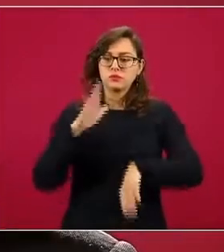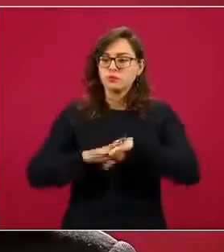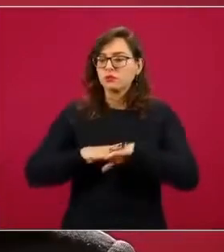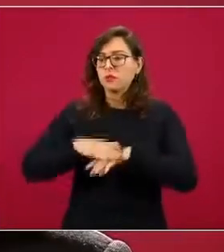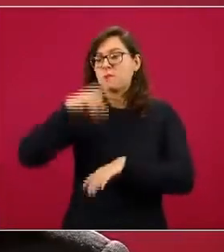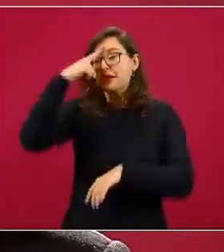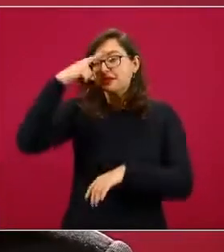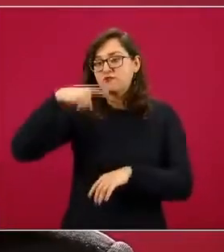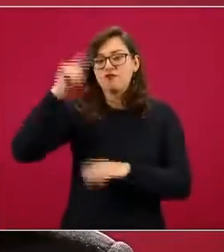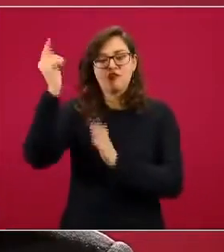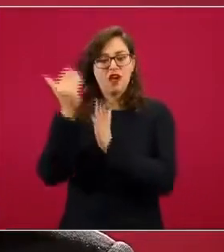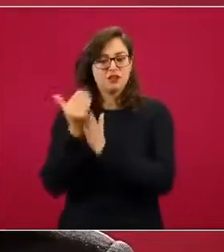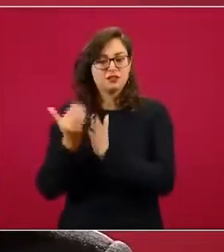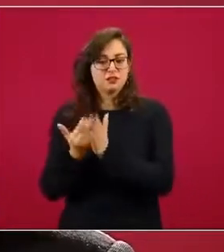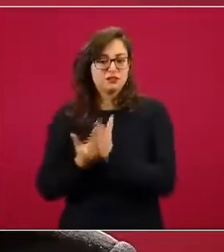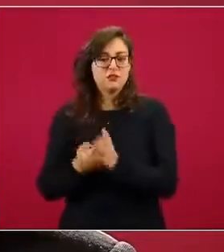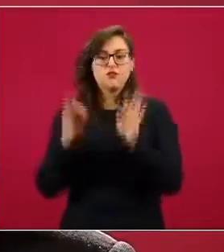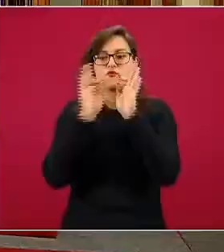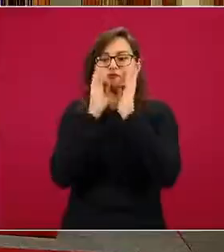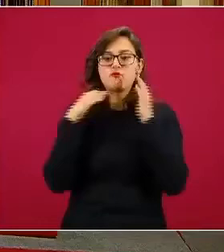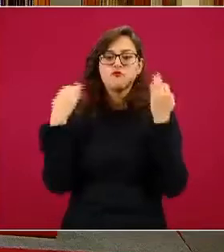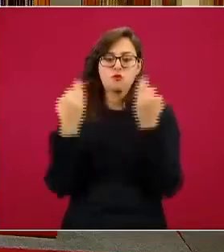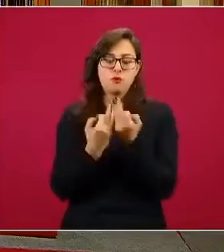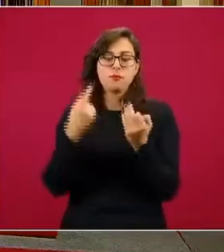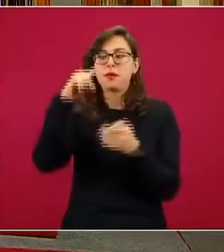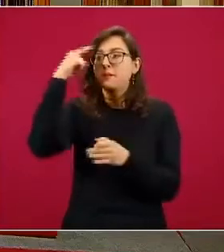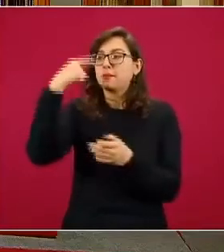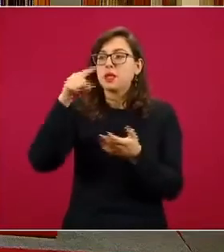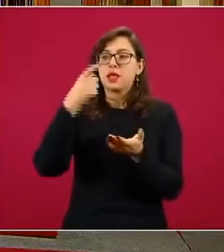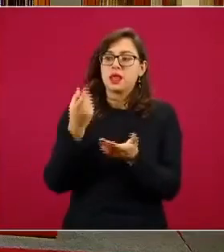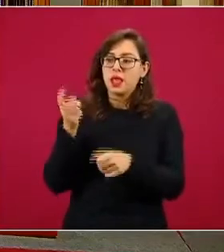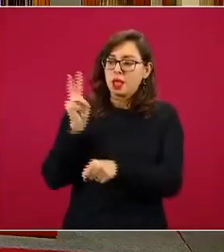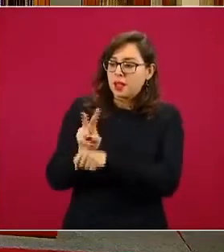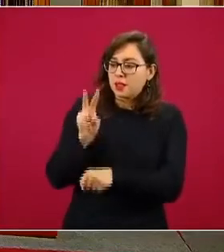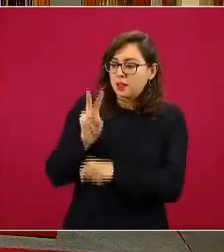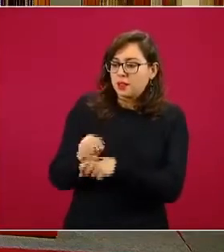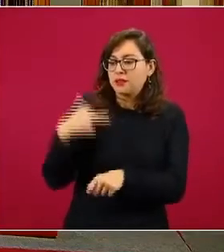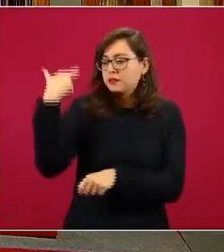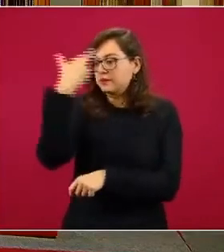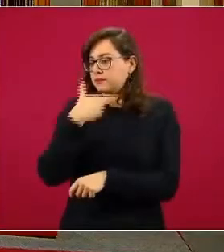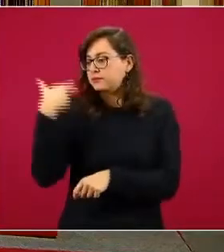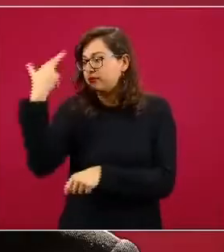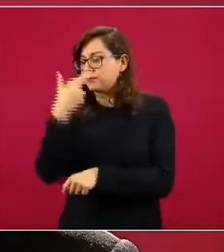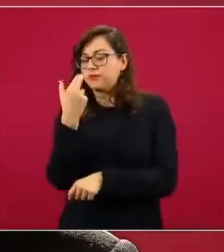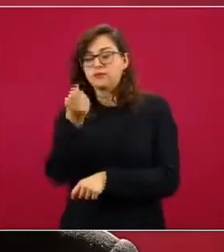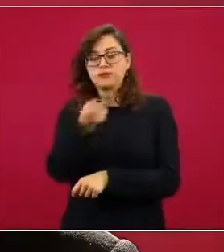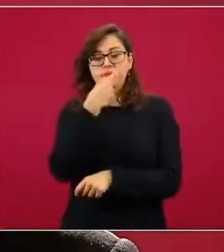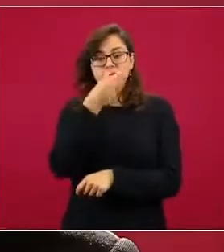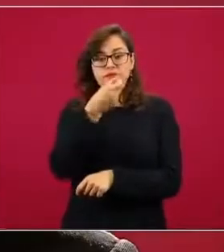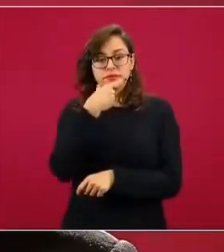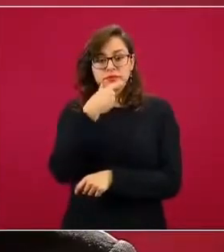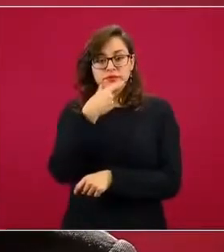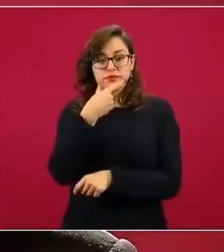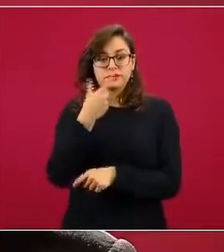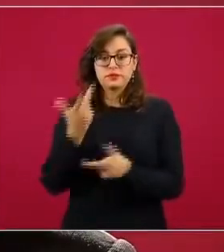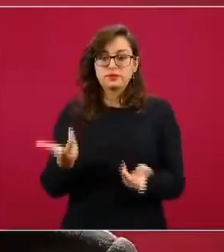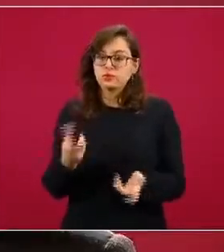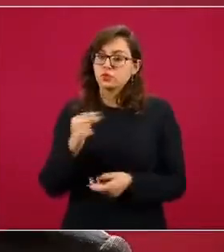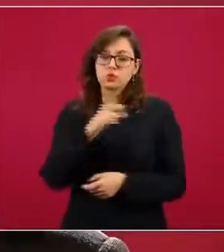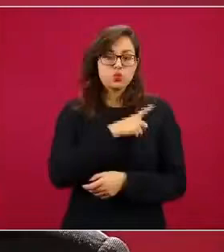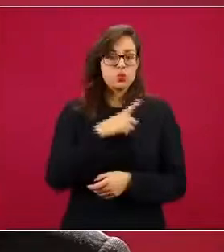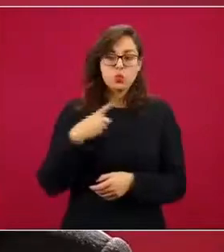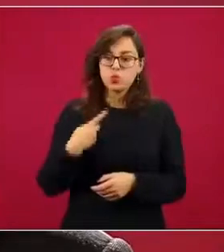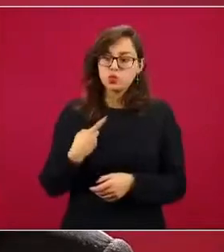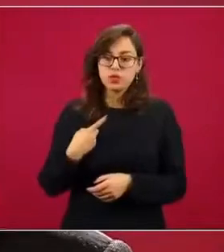facilitado de procesamiento de la verificación sanitaria, que no debe en ningún